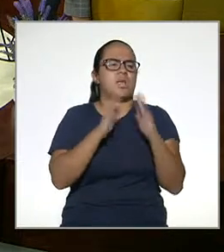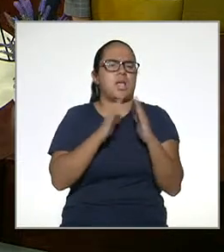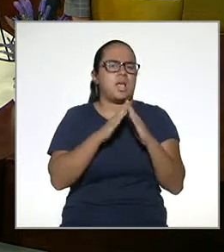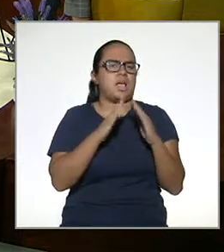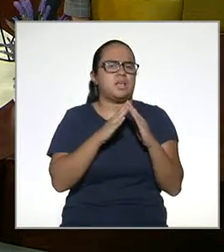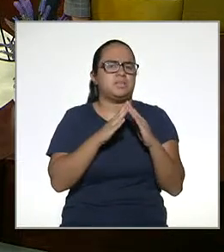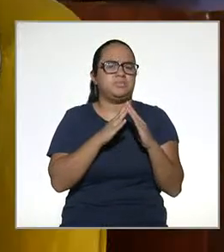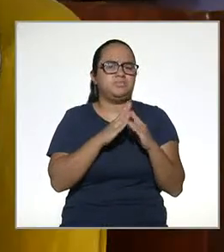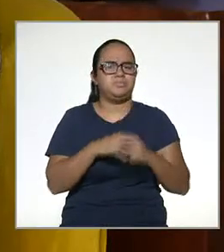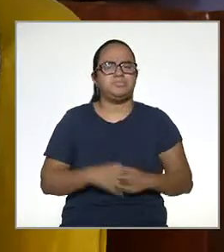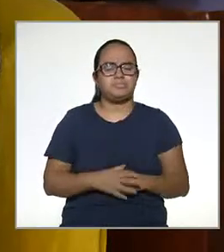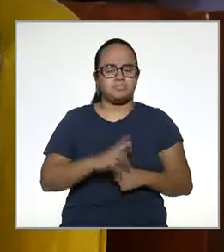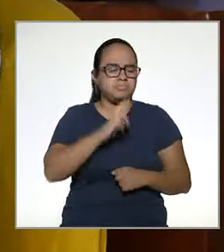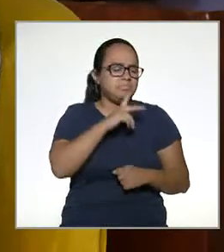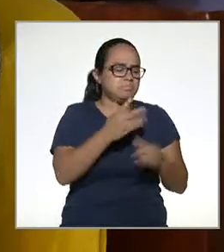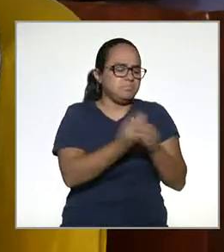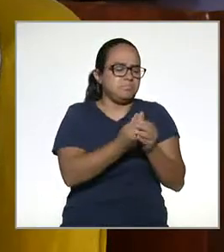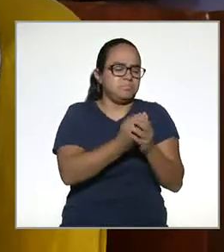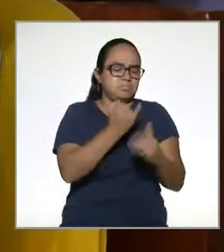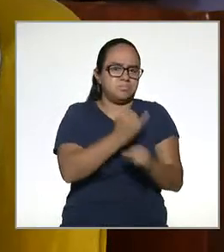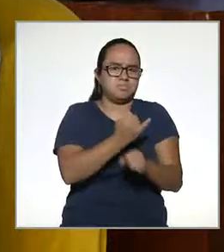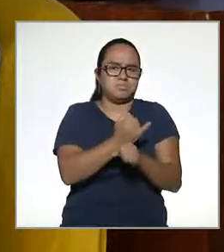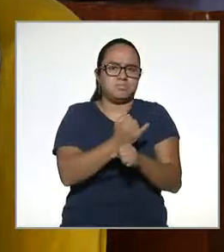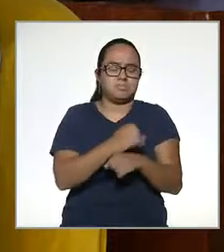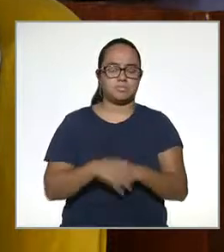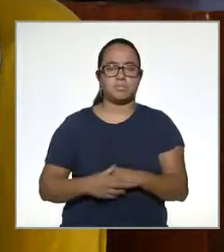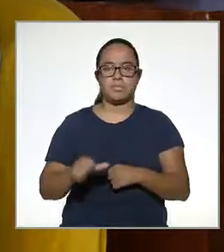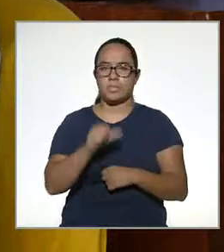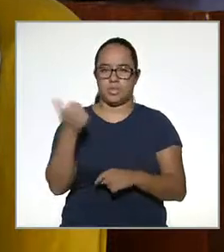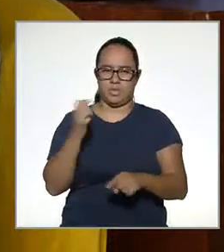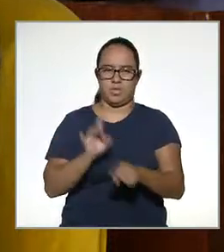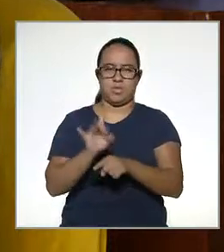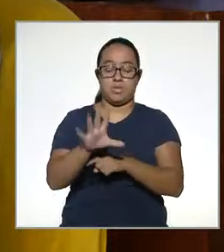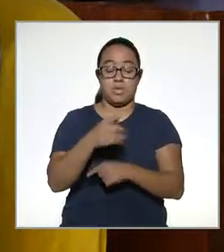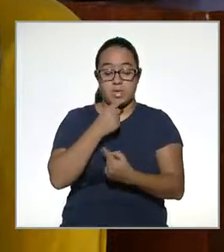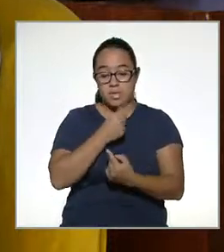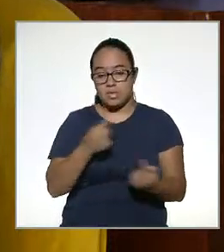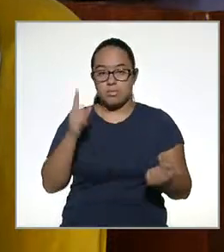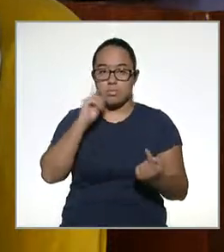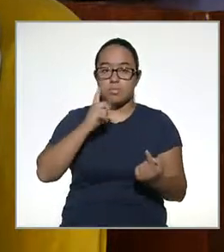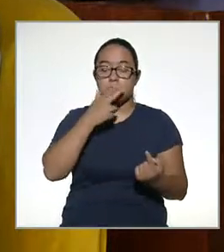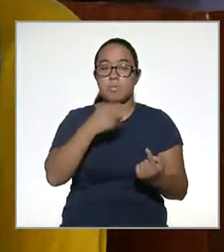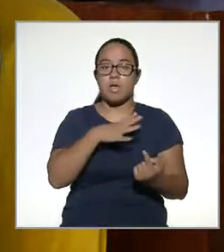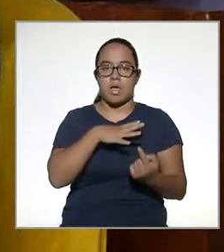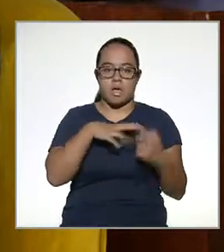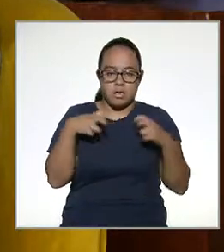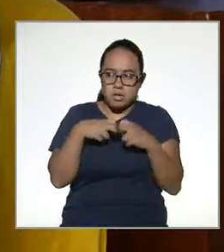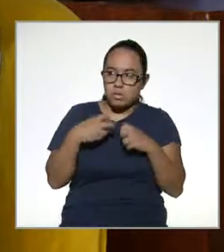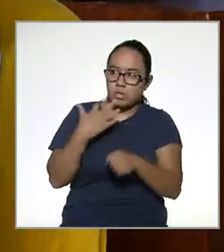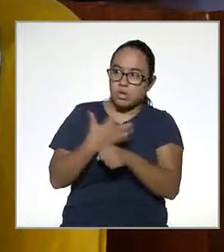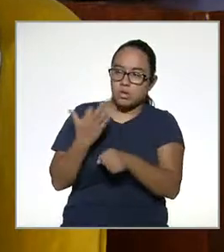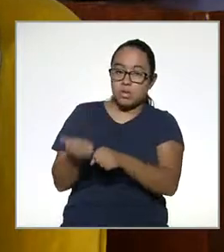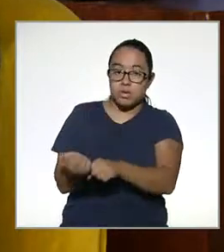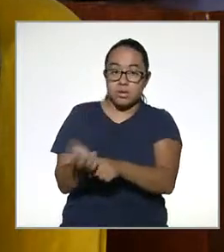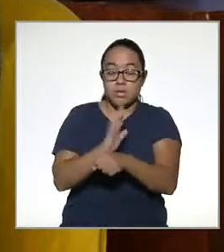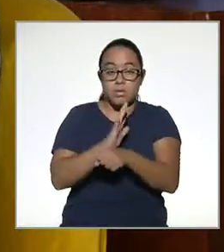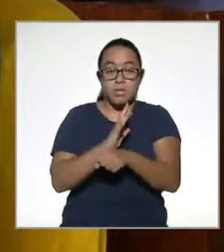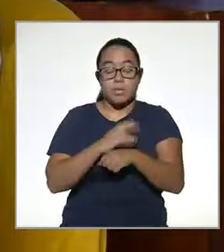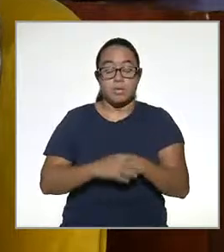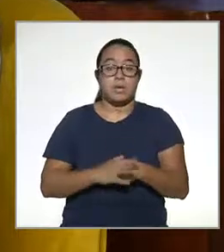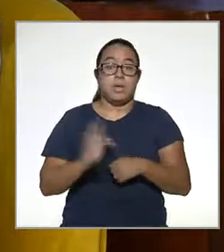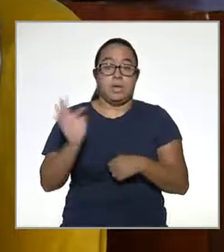prefiere sus clases virtuales. Alicia Arida nos dice, los niños y niñas tienen ansiedad por la pandemia y tal vez se